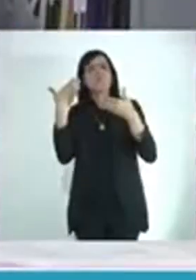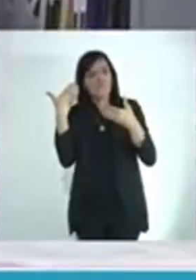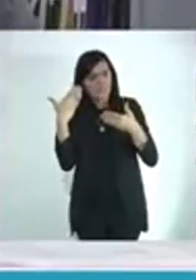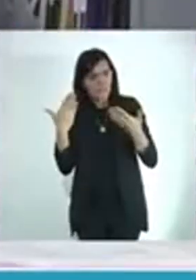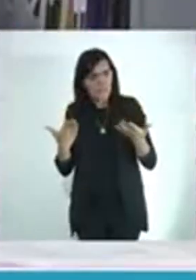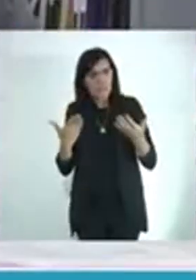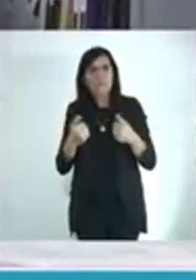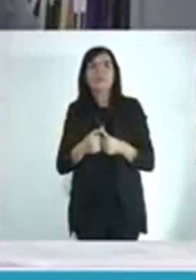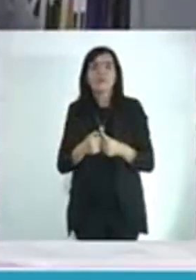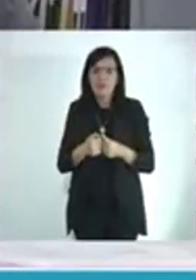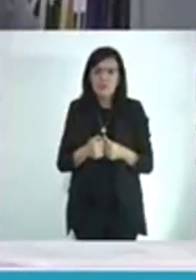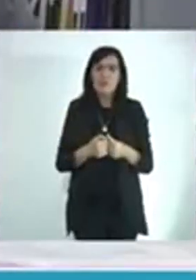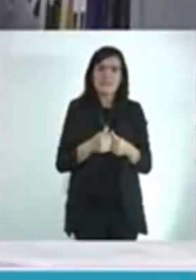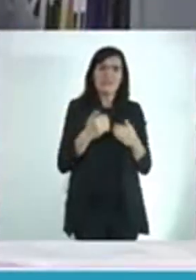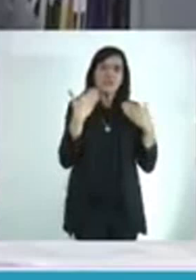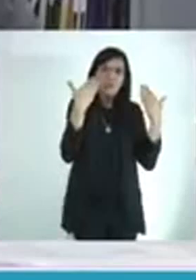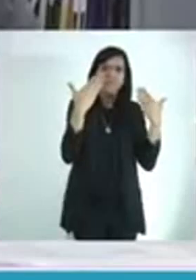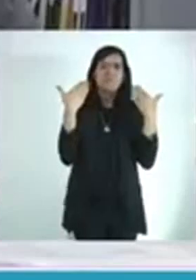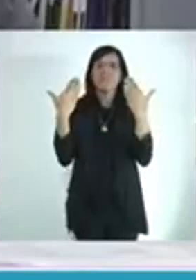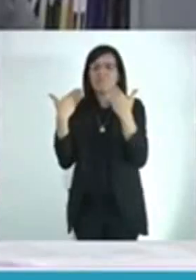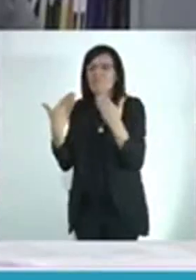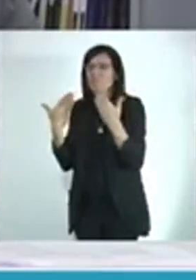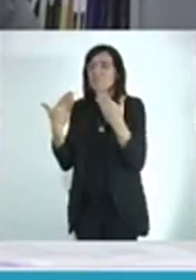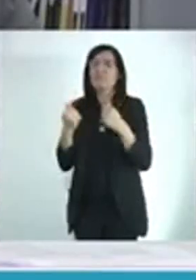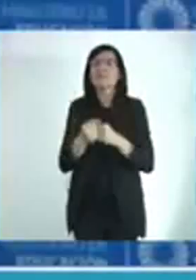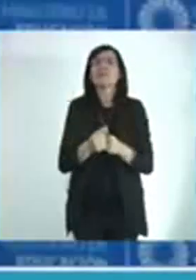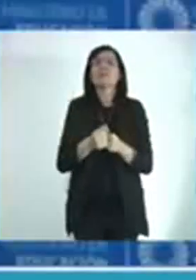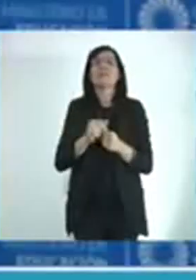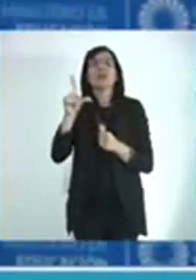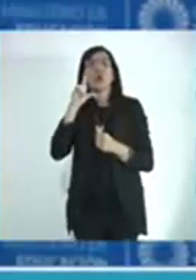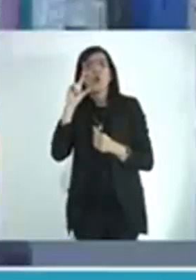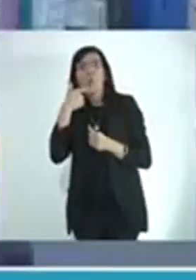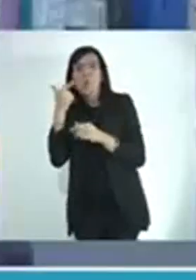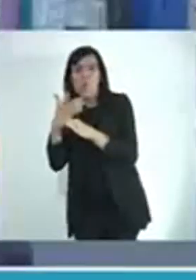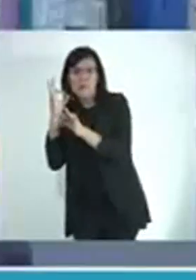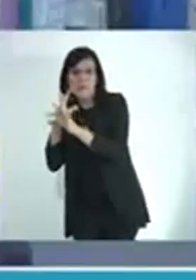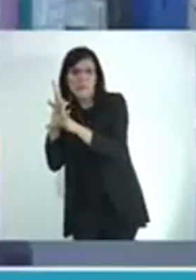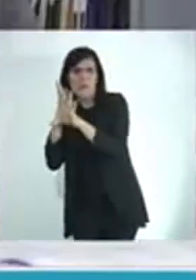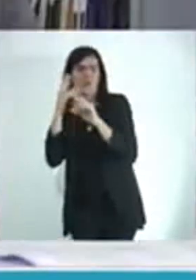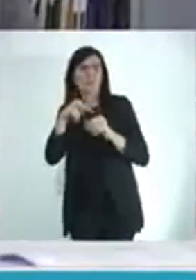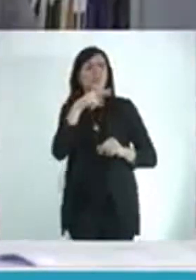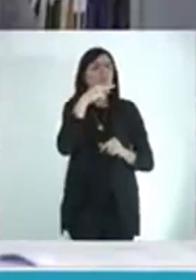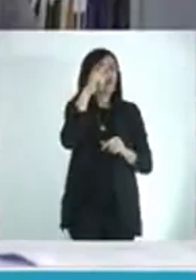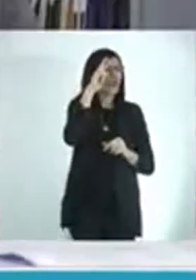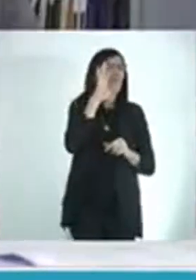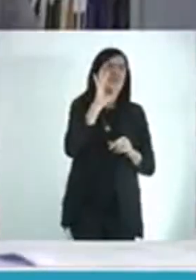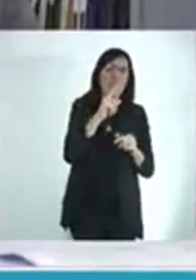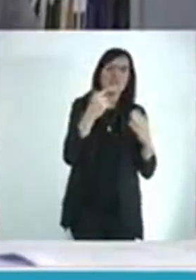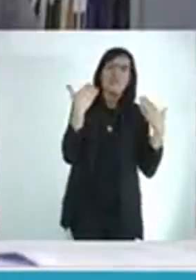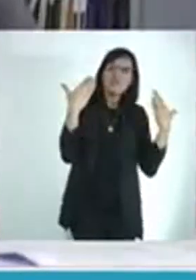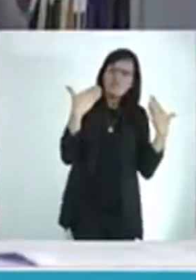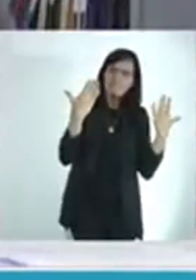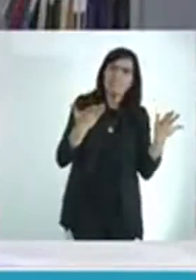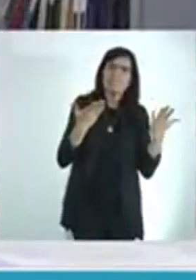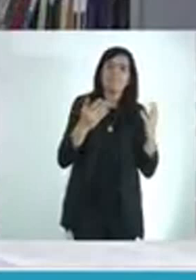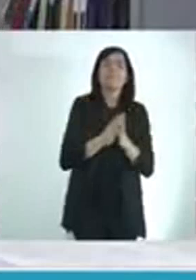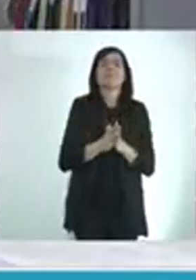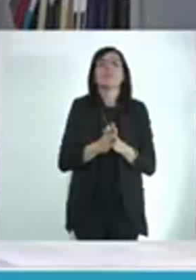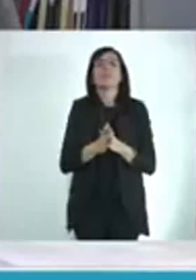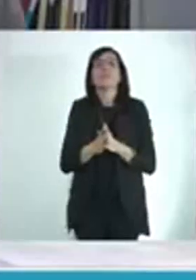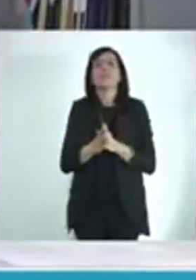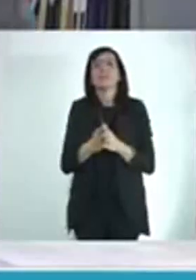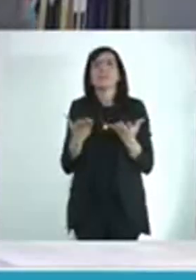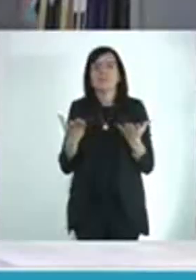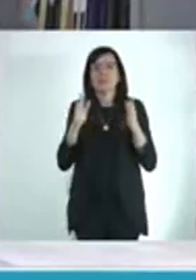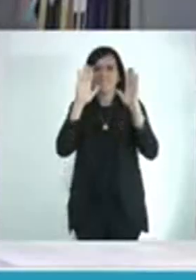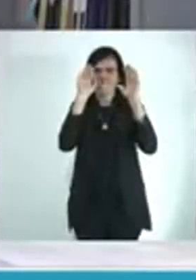así que felicitarlos, bueno, doctor José Luis González, Vero, por estar acá, agradecerles por compartir con nosotros esta mañana, ¿no? Así que bueno, no nos